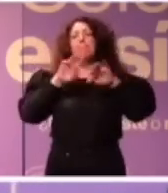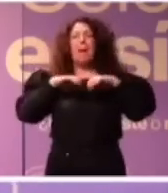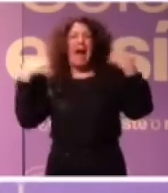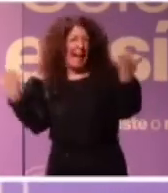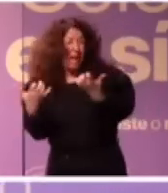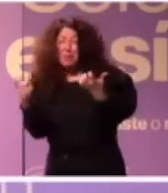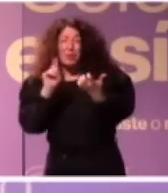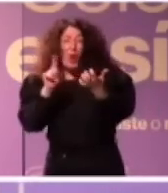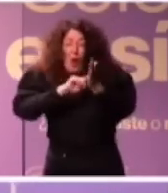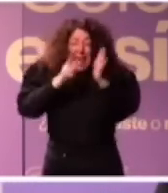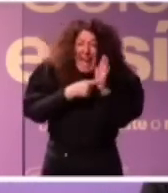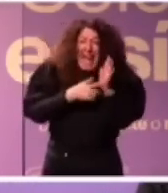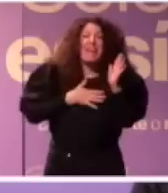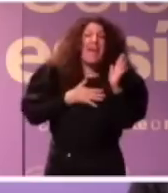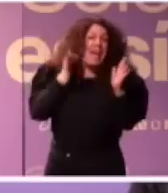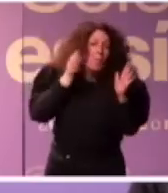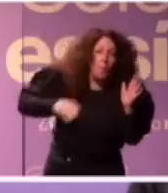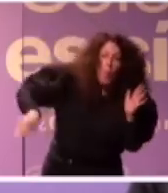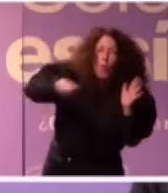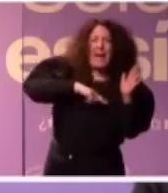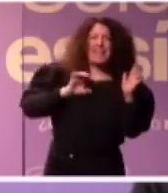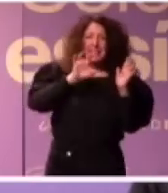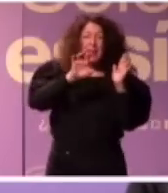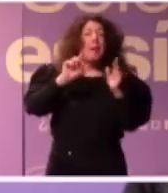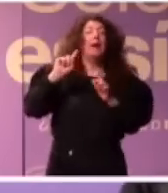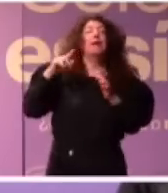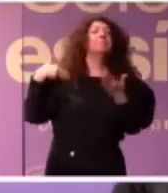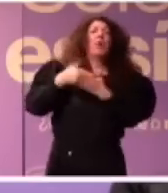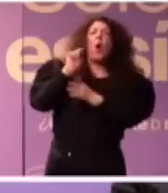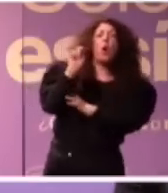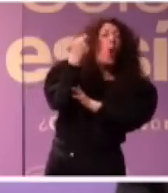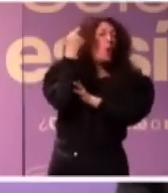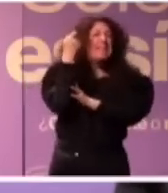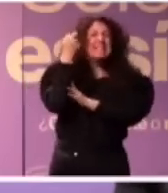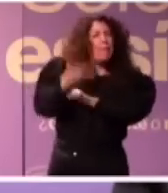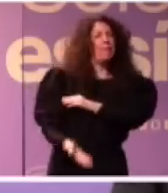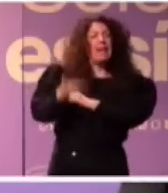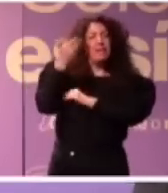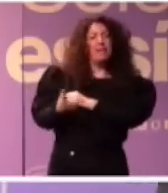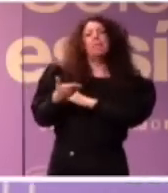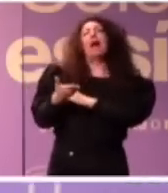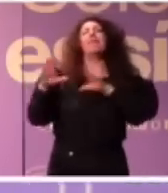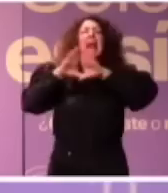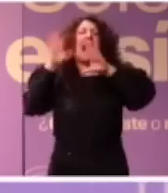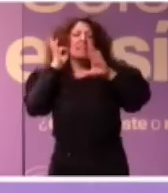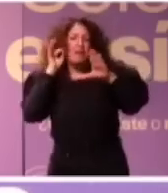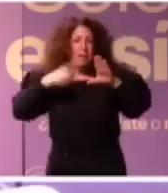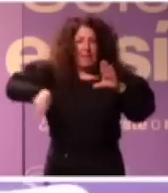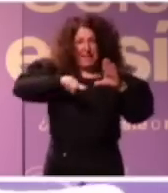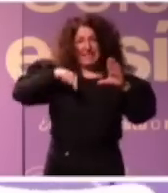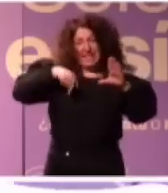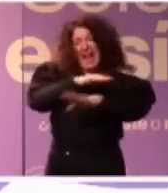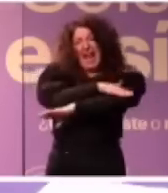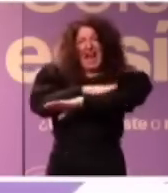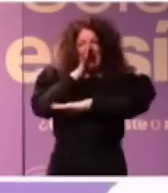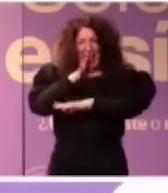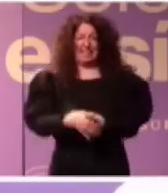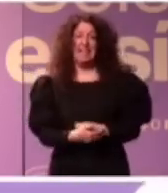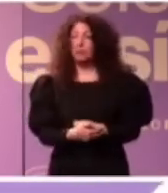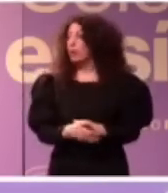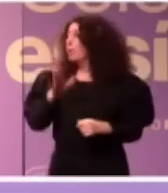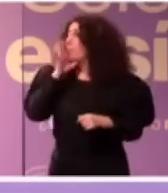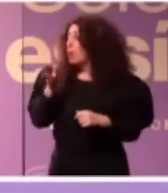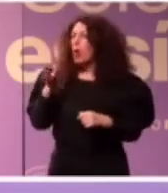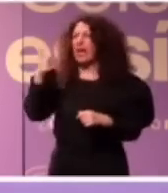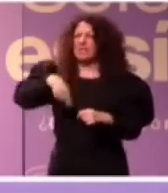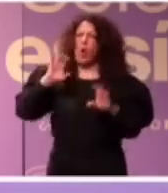este país, la principal conquista en términos de política institucional de las feministas en esta legislatura. Precisamente por eso, la